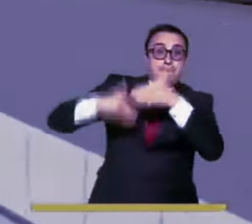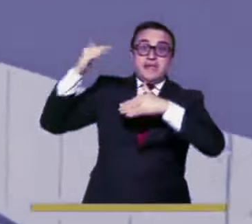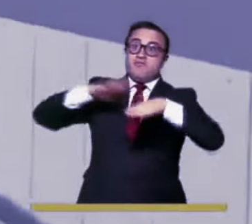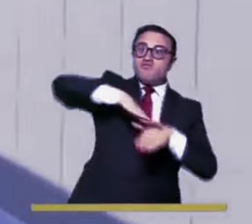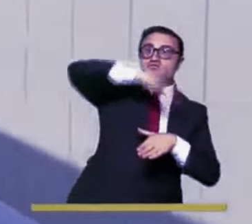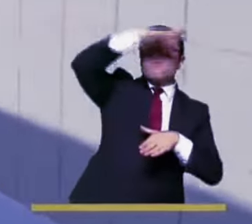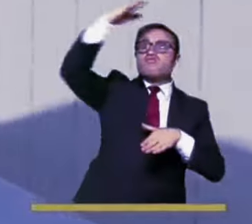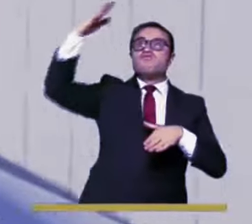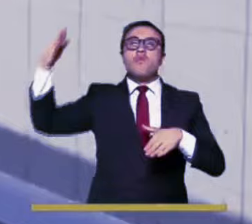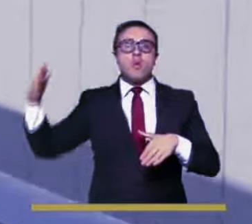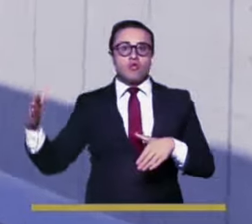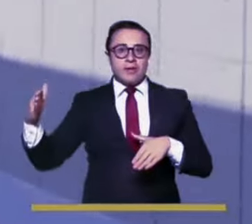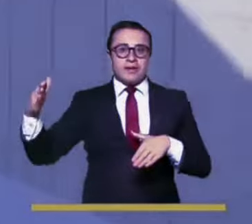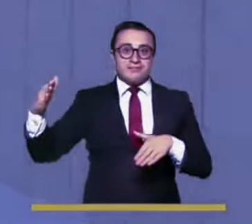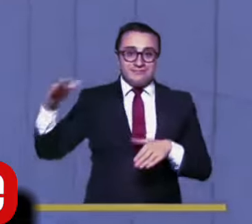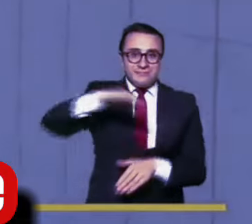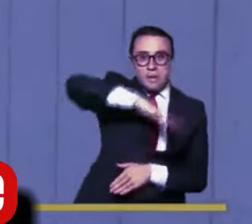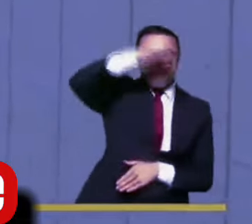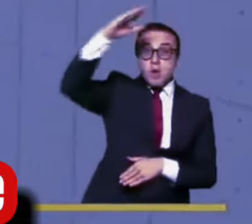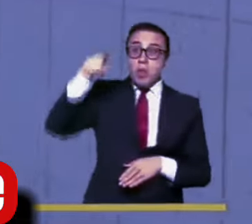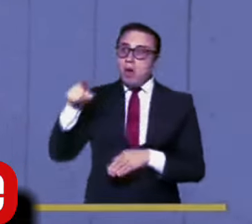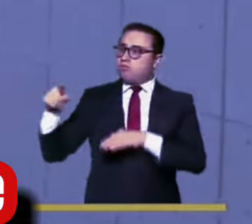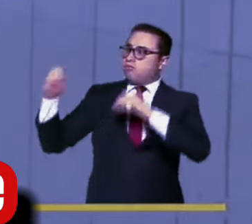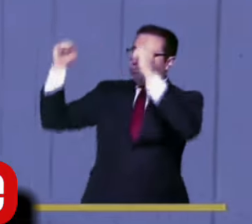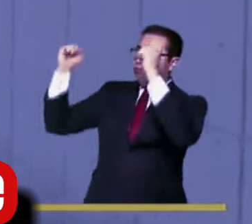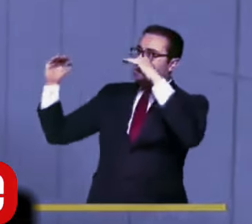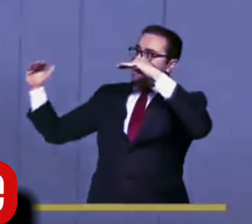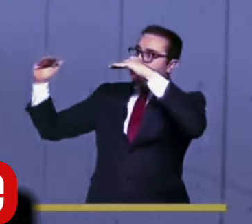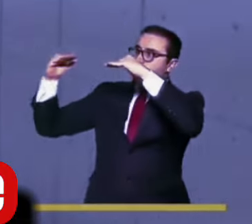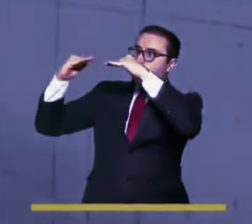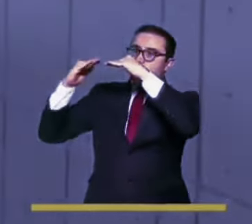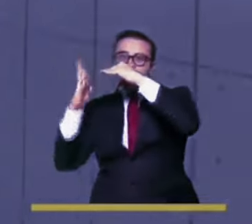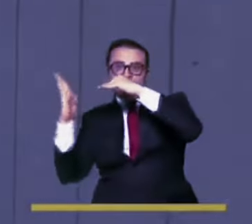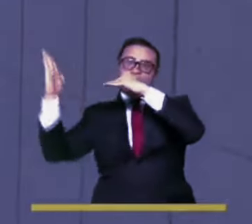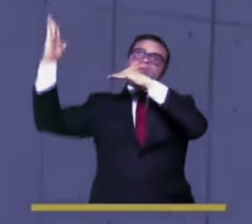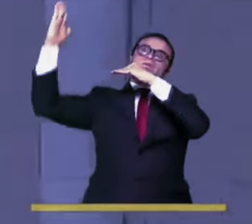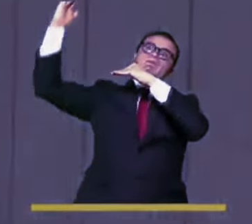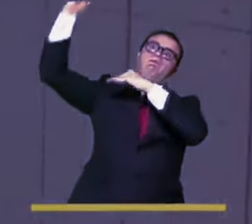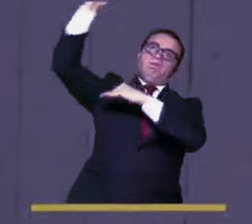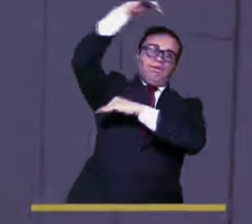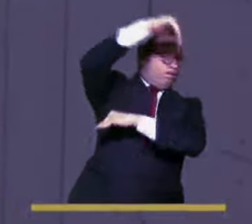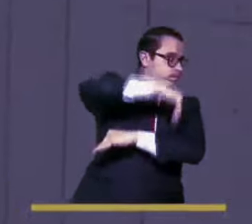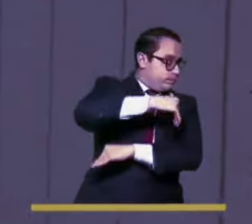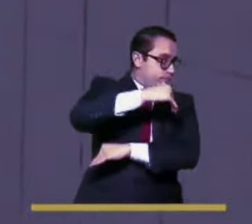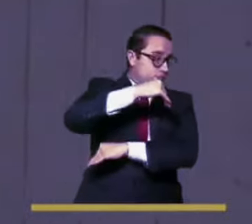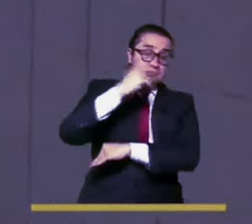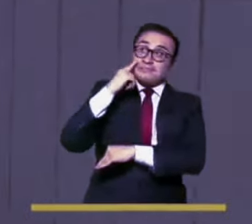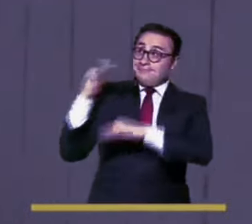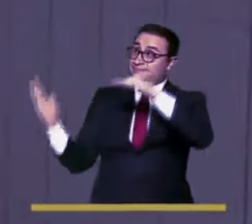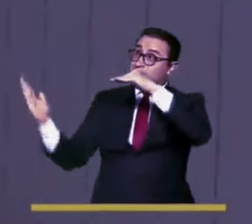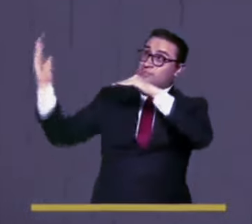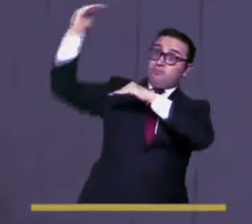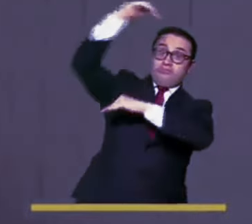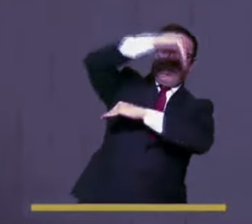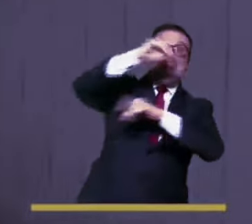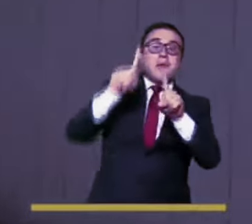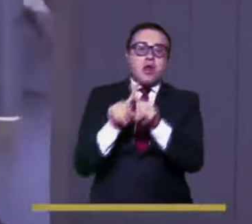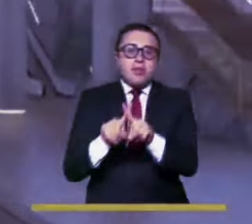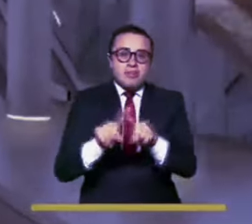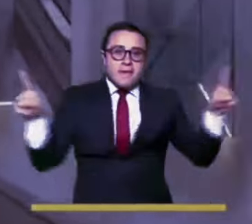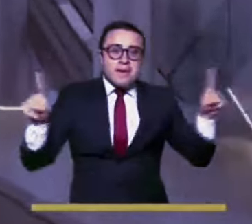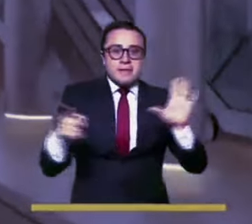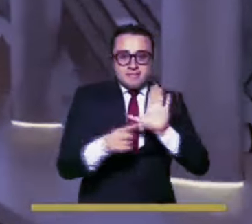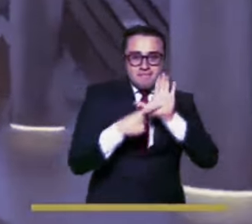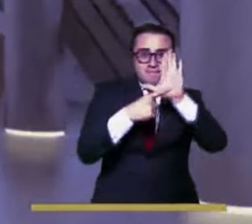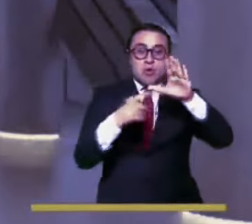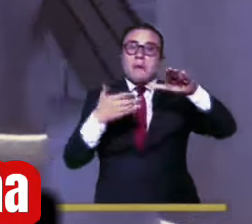orientales. En la alternativa elevada, el metro tiene que subir en pendiente, hacer este movimiento. En cambio, en la alternativa